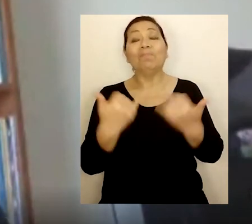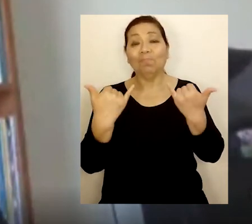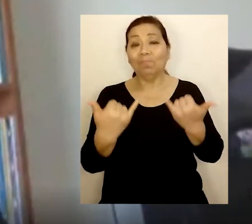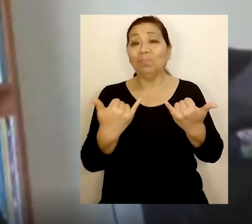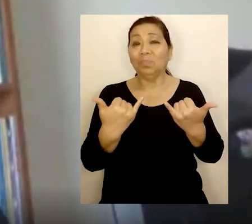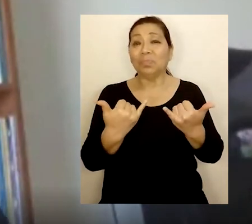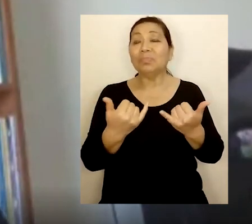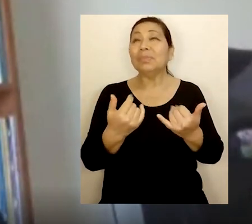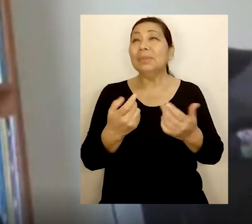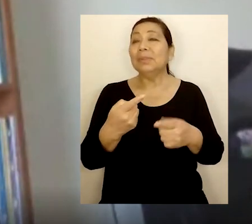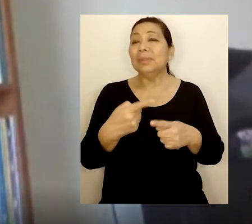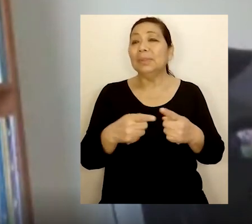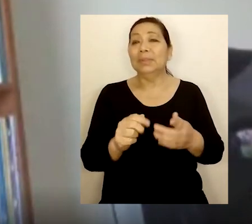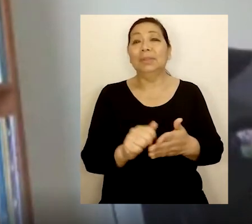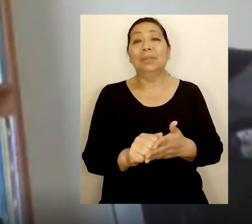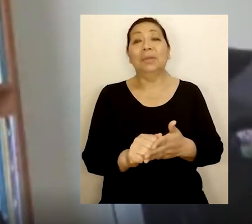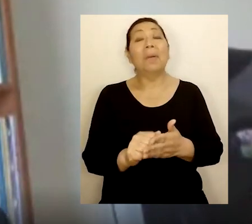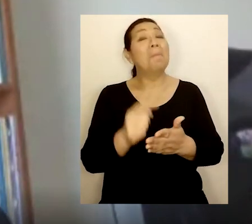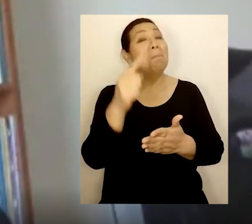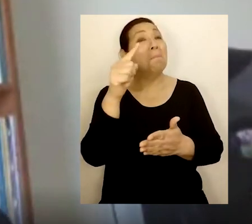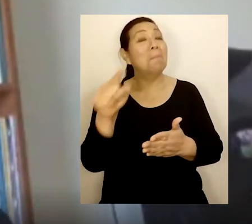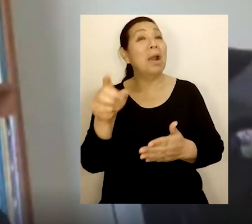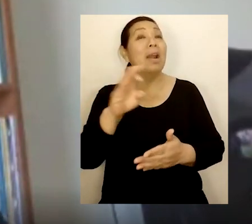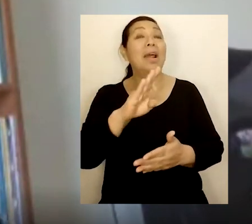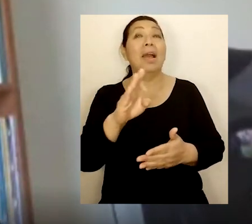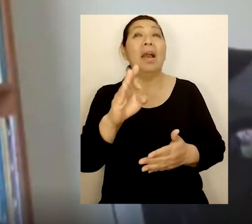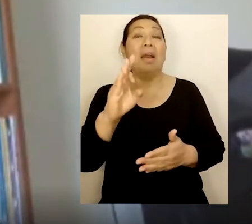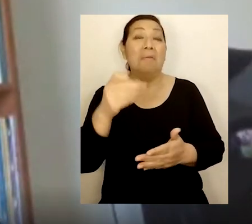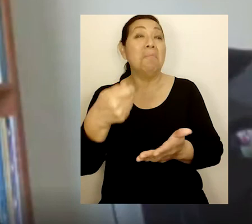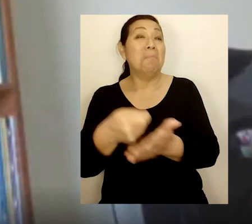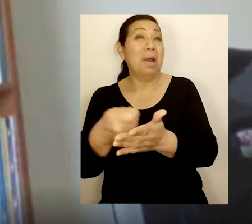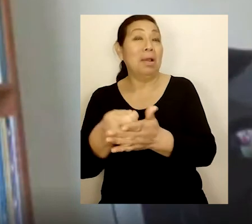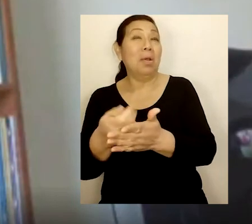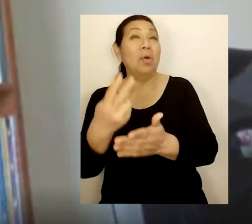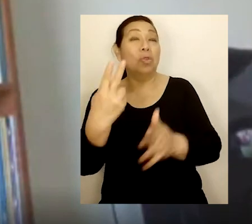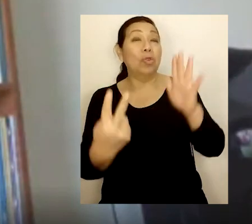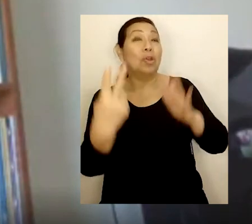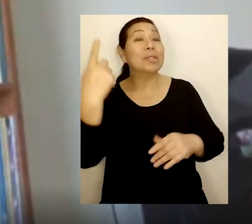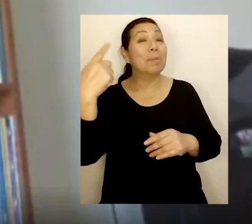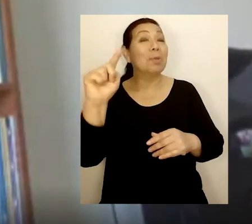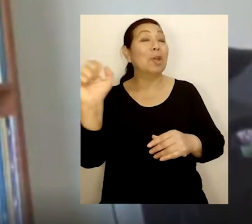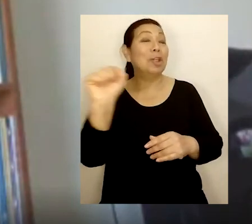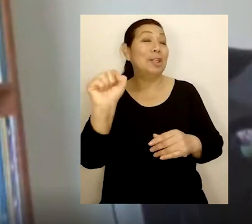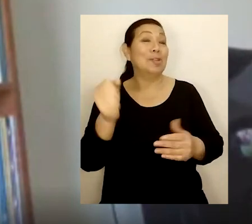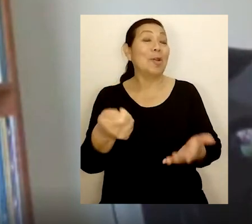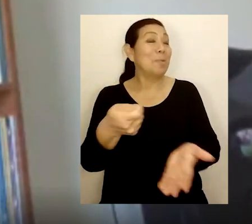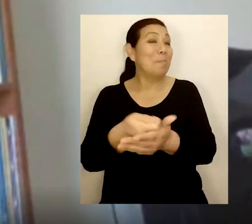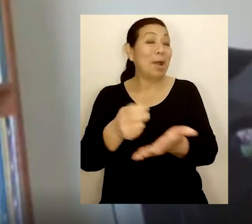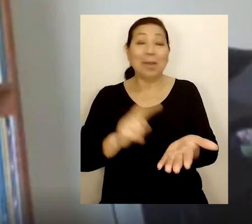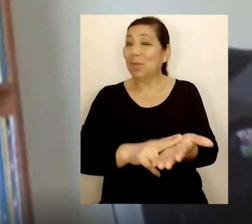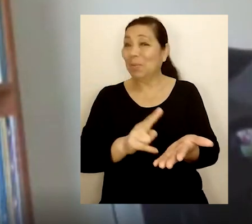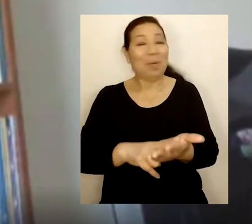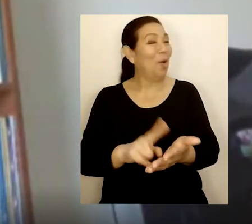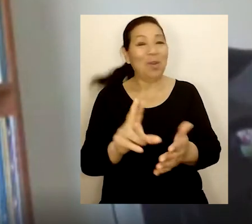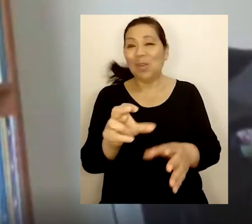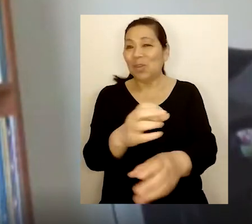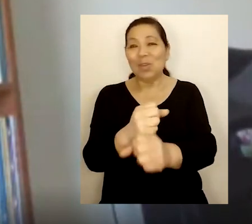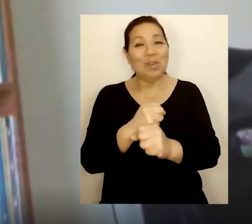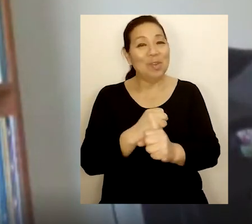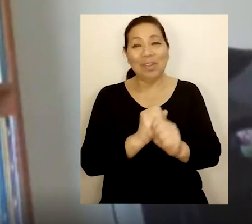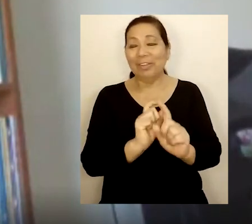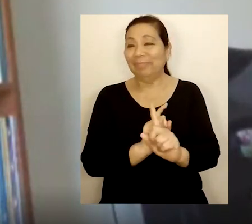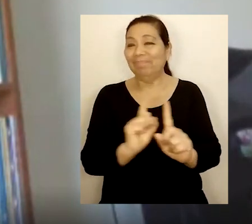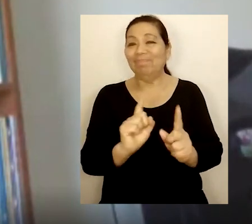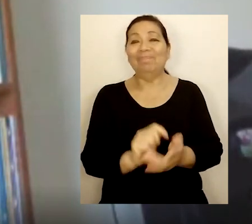este caso se causó o se dañó al fisco un ascendiente a más de 12 millones de soles. Asimismo, no se tomó en